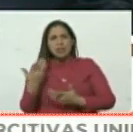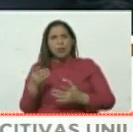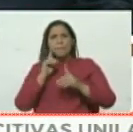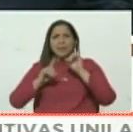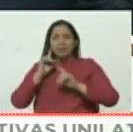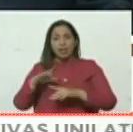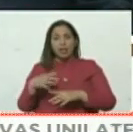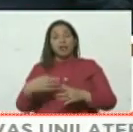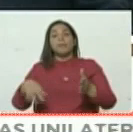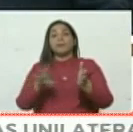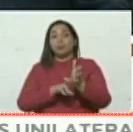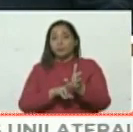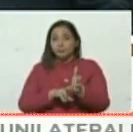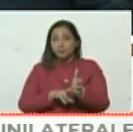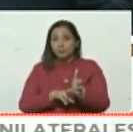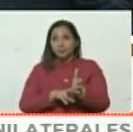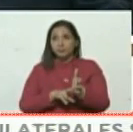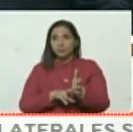Repito,